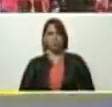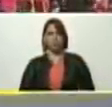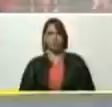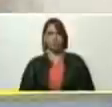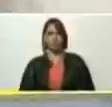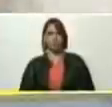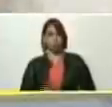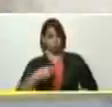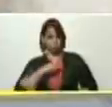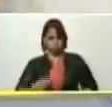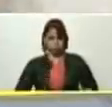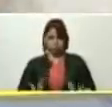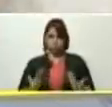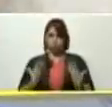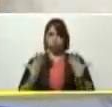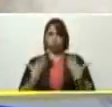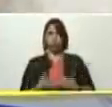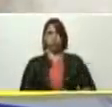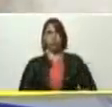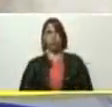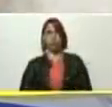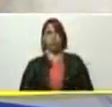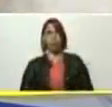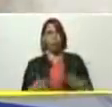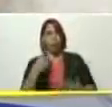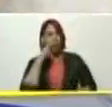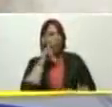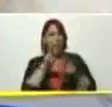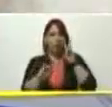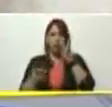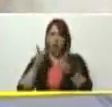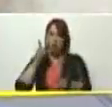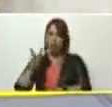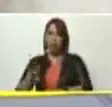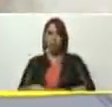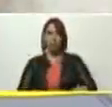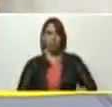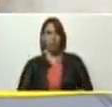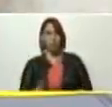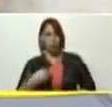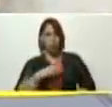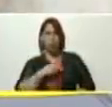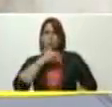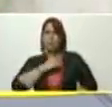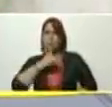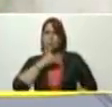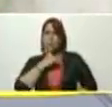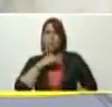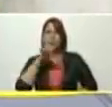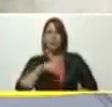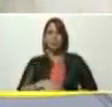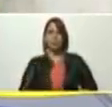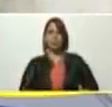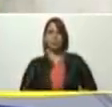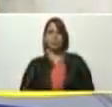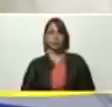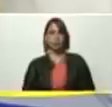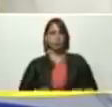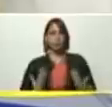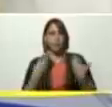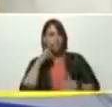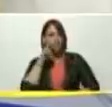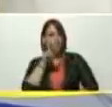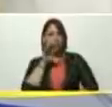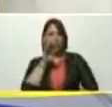se emociona cuando uno ve lo que hemos resistido, pero sobre todo me emociono cuando veo el